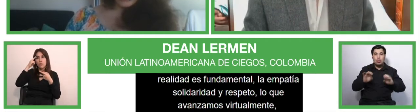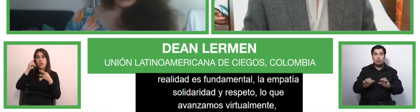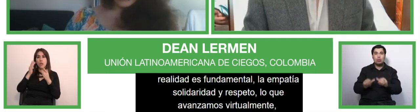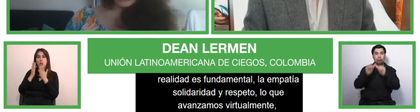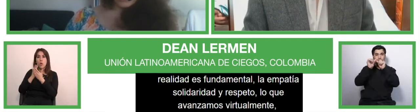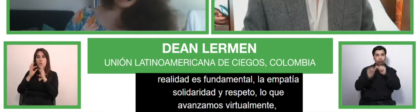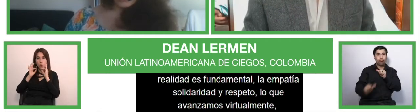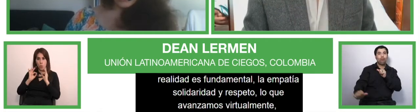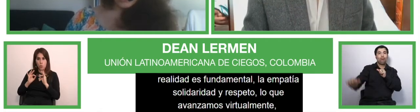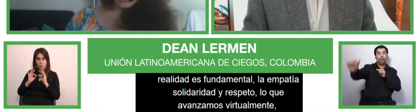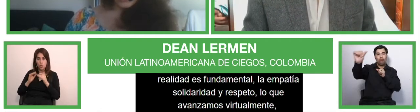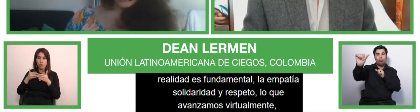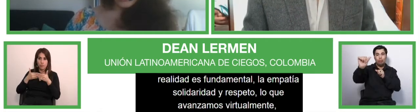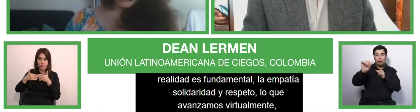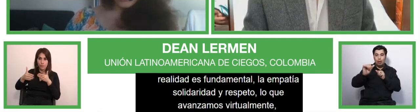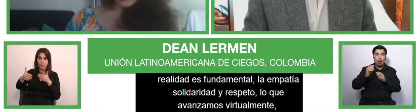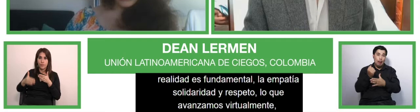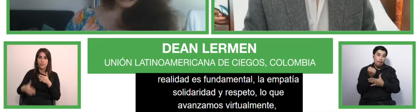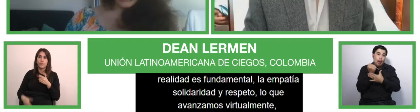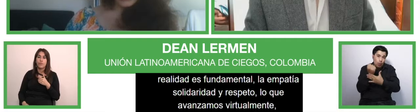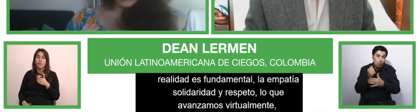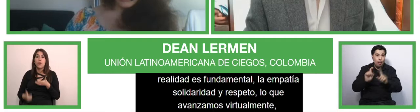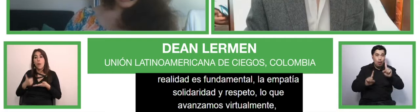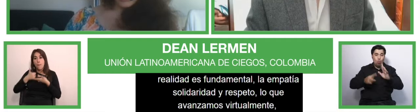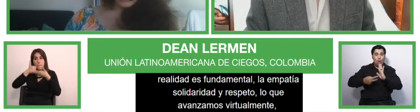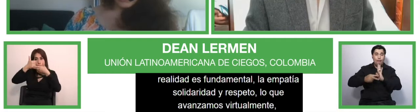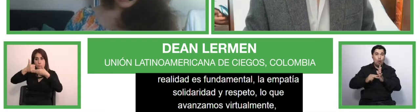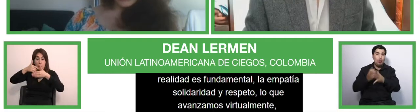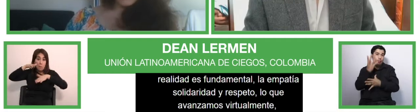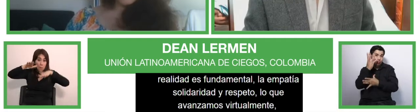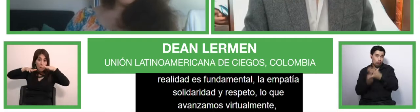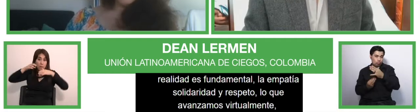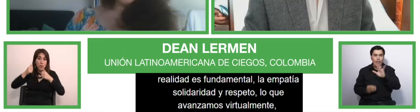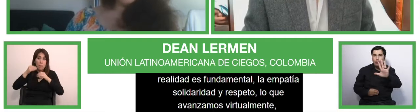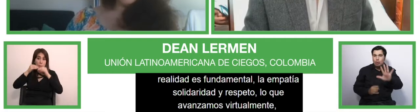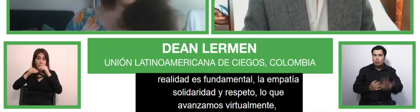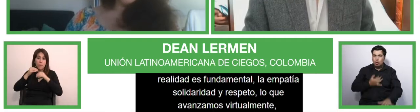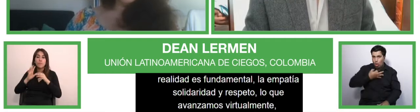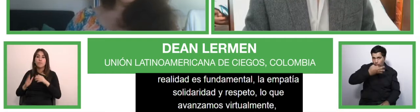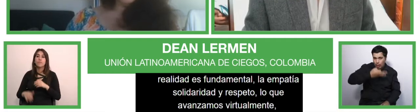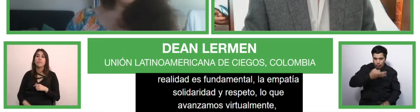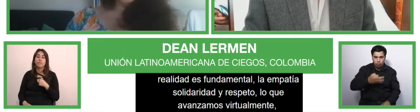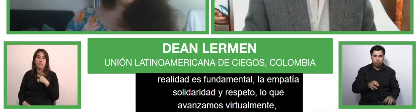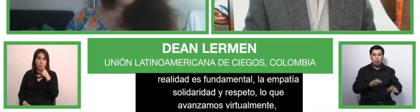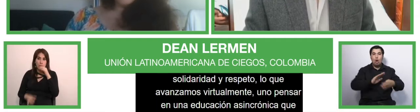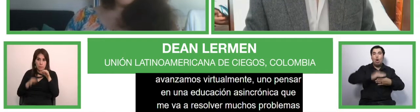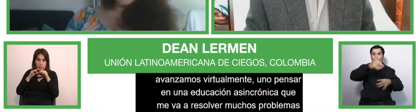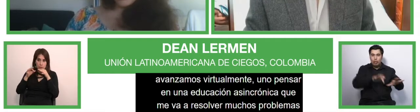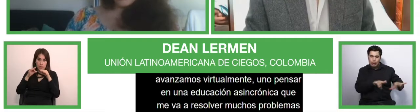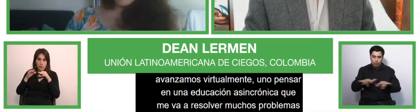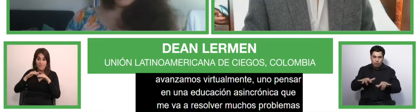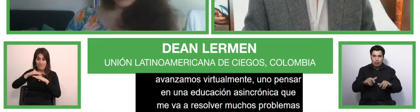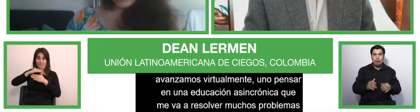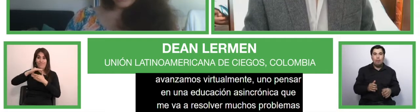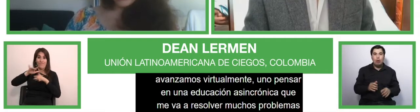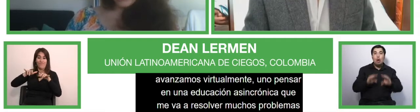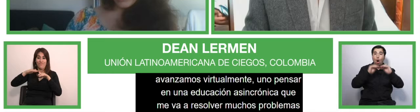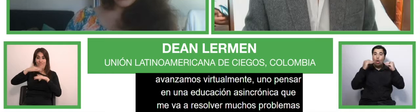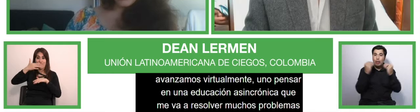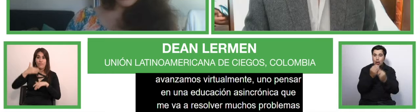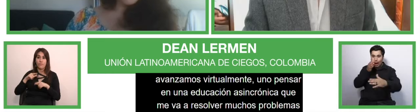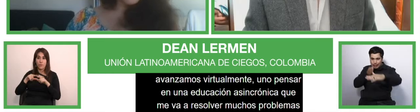resolver muchos problemas. Pero siempre y cuando, vuelvo a insistir, los dispositivos y los contenidos sean accesibles para los estudiantes con